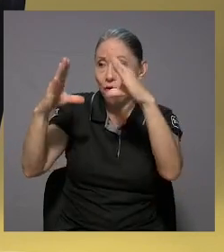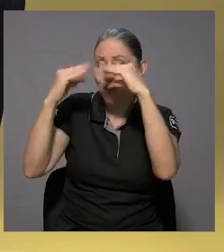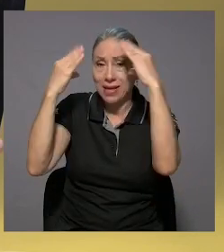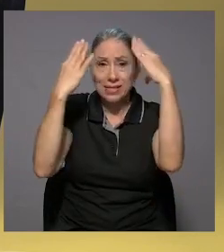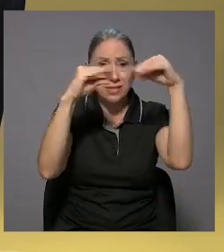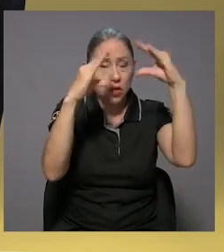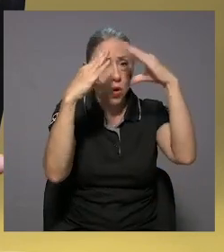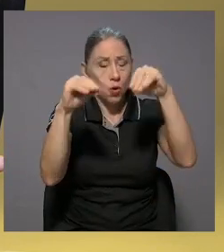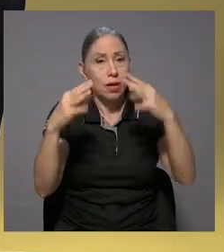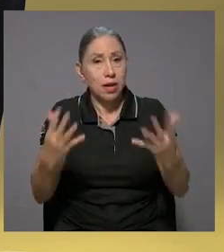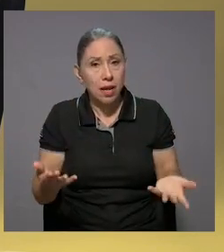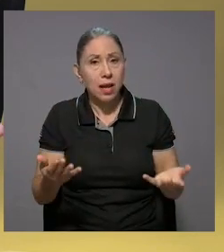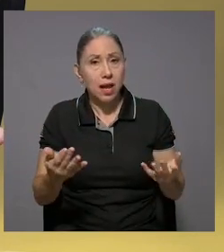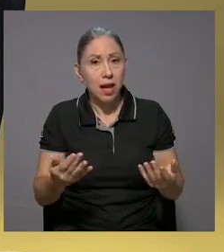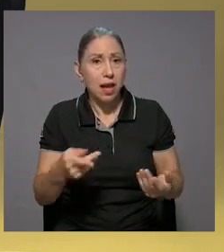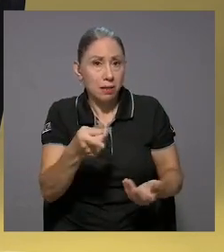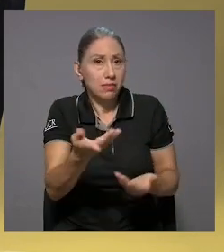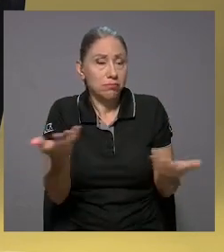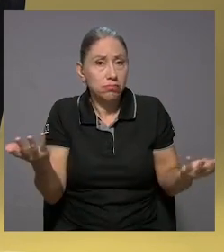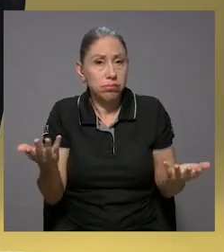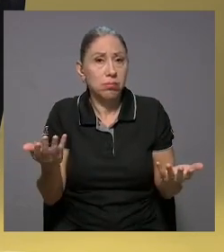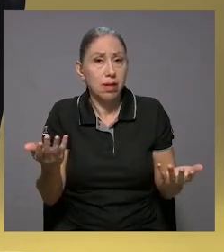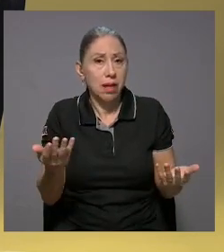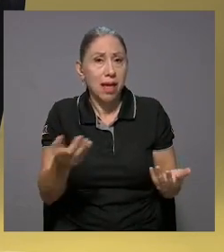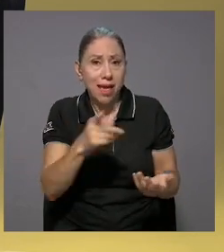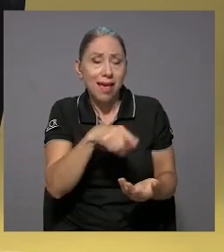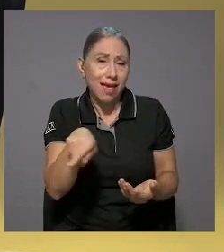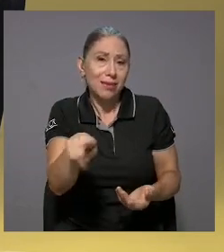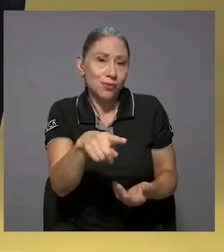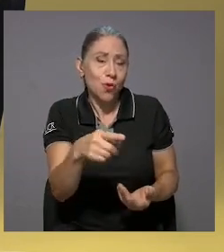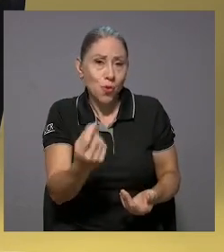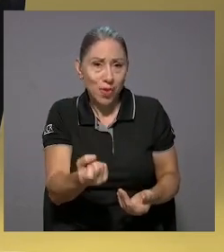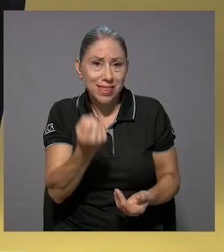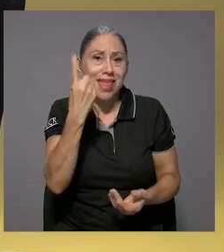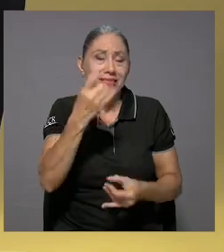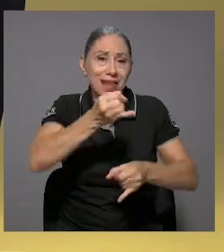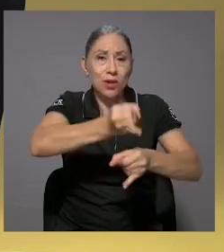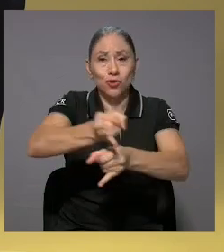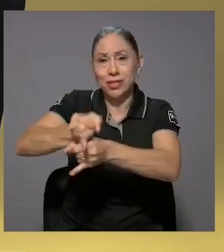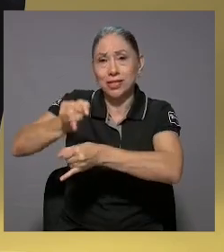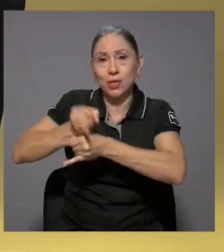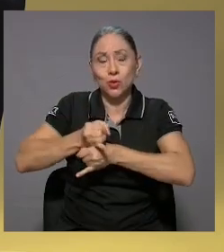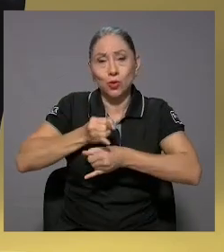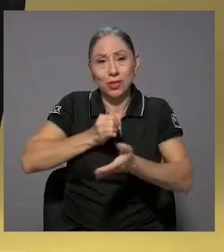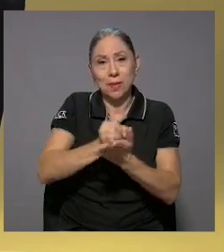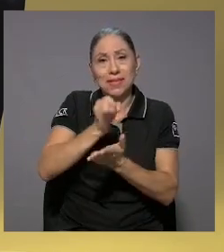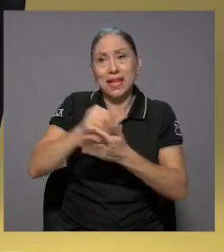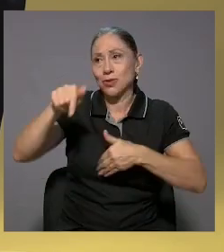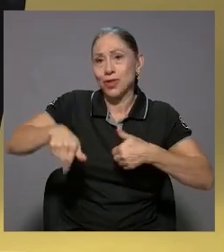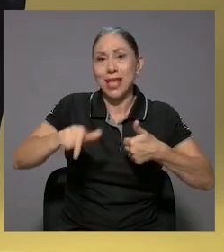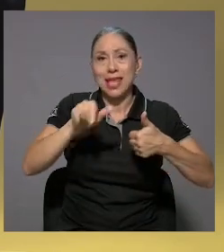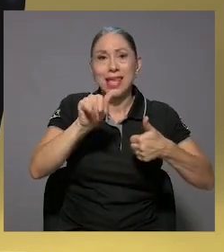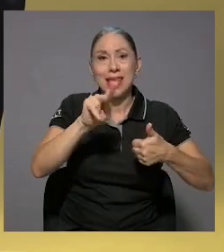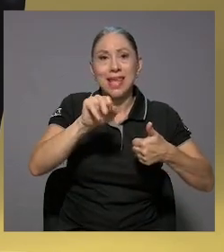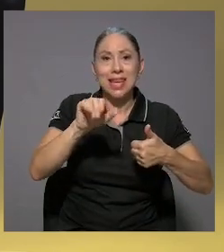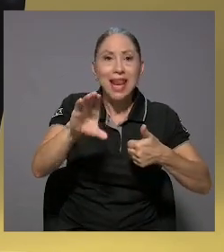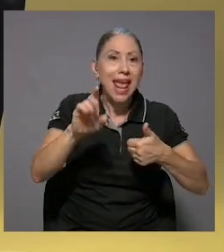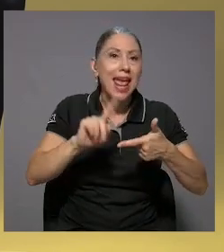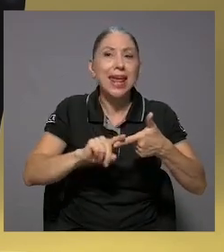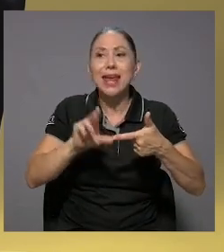es lo que es, ¿verdad? Y eso lo entienden pues los institutos de investigación de aquí, el